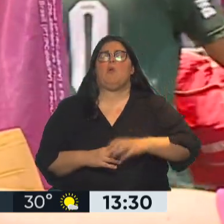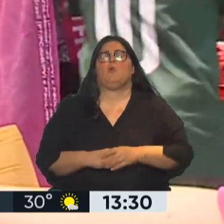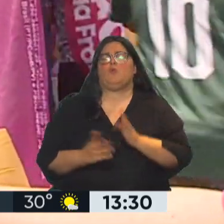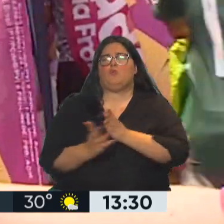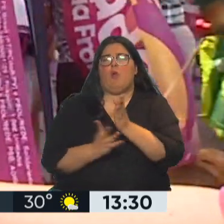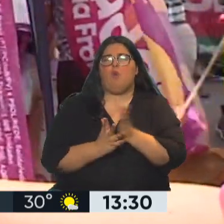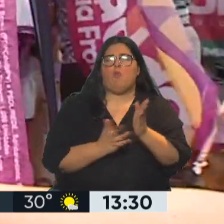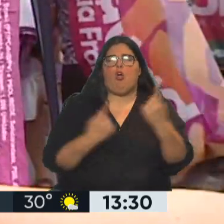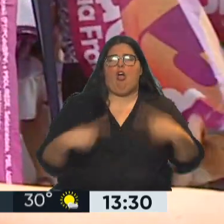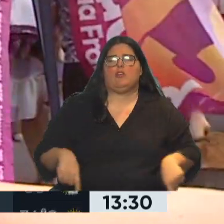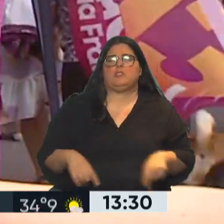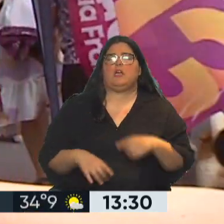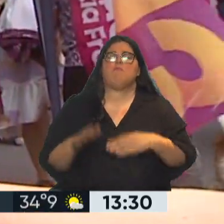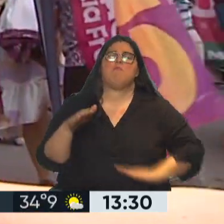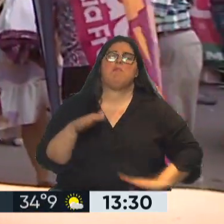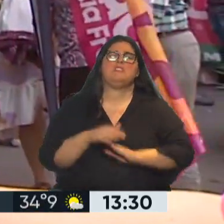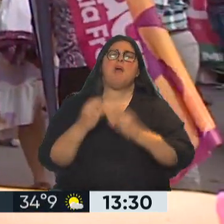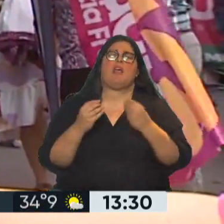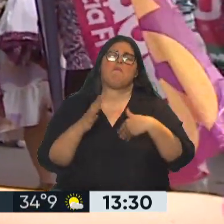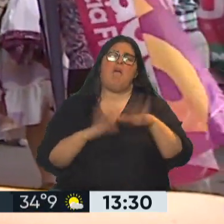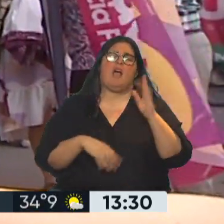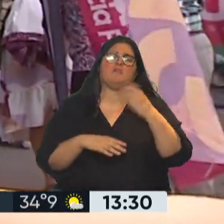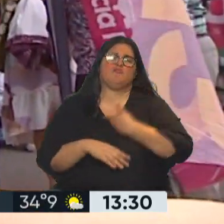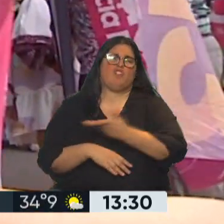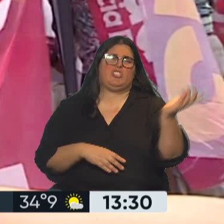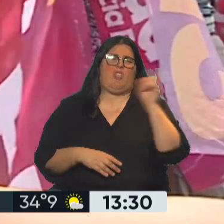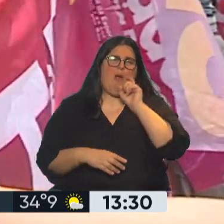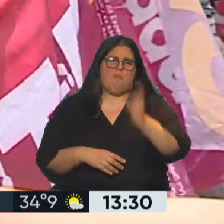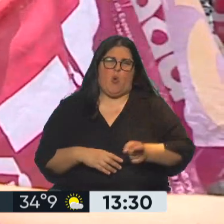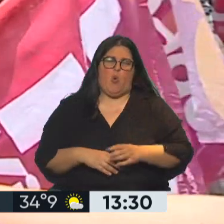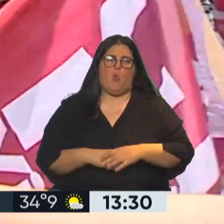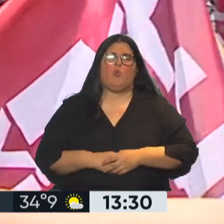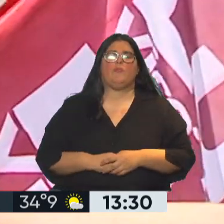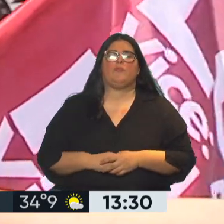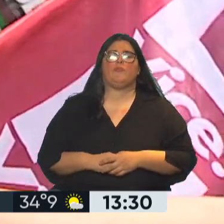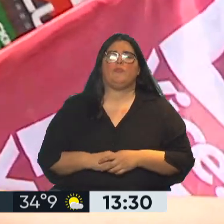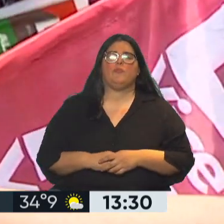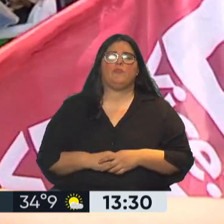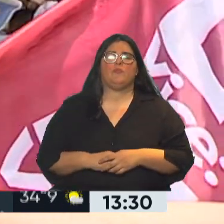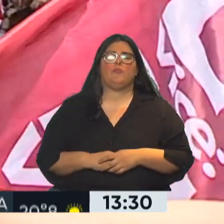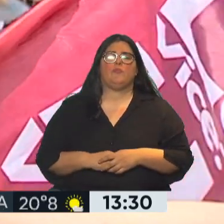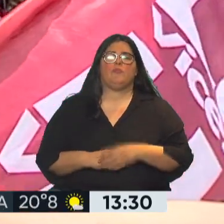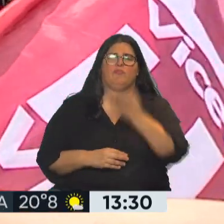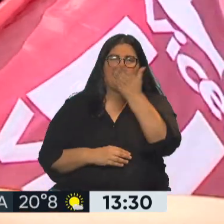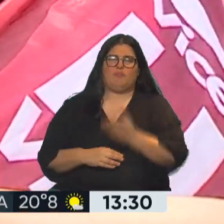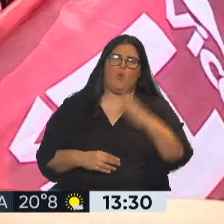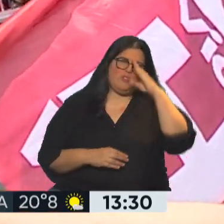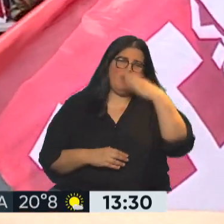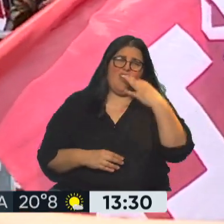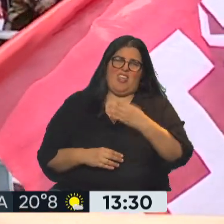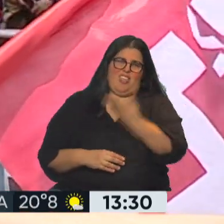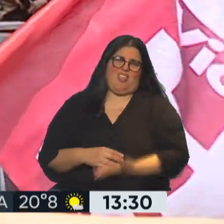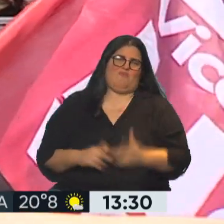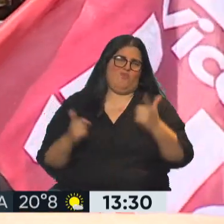aspectos, principalmente social. Ele não é verdadeiro.